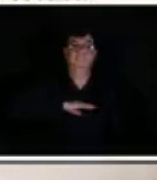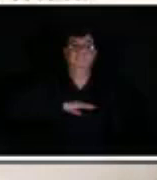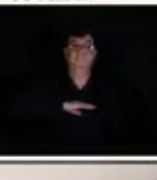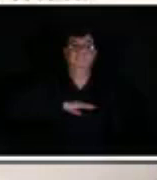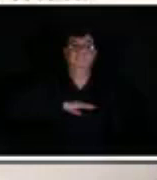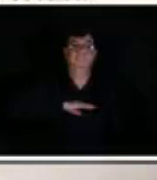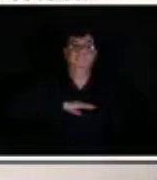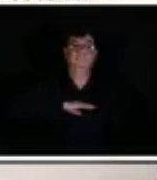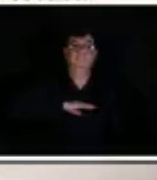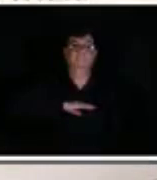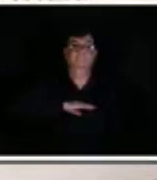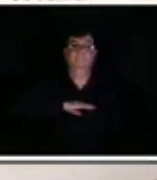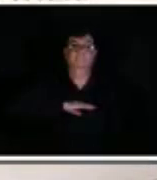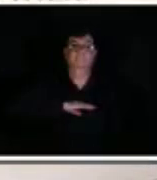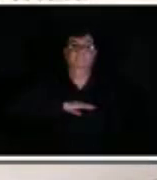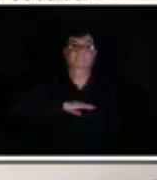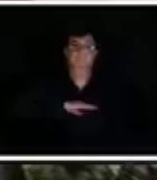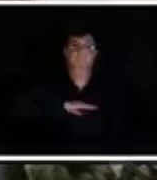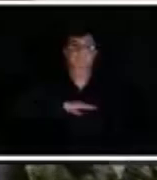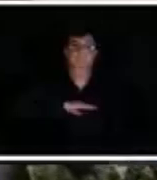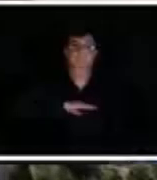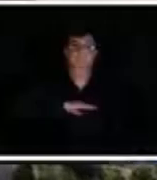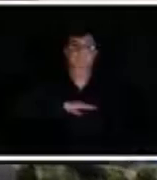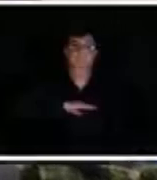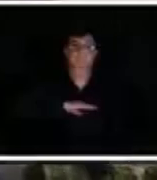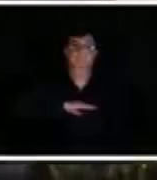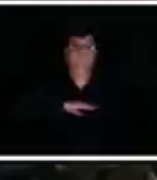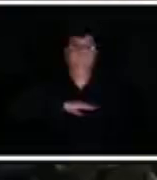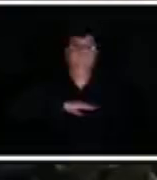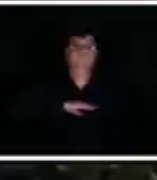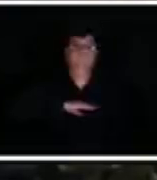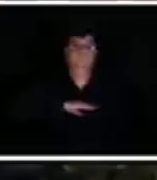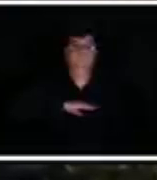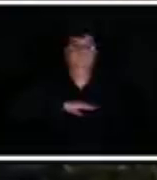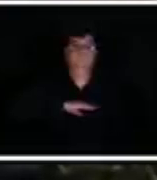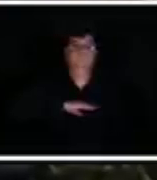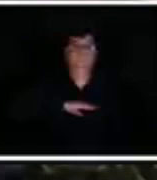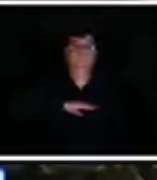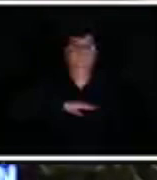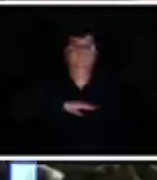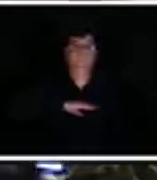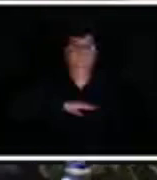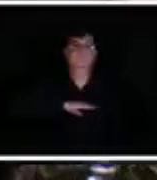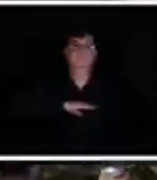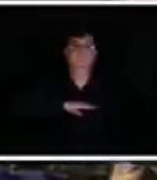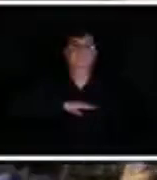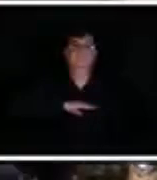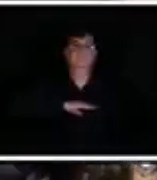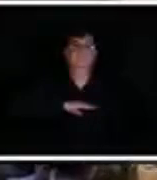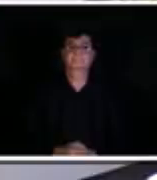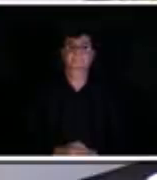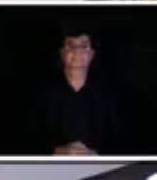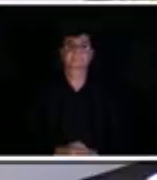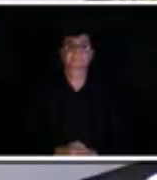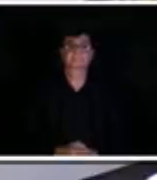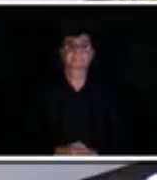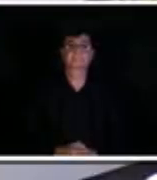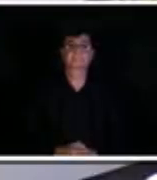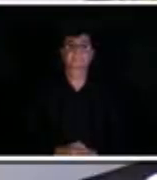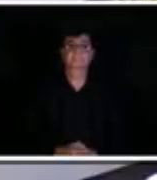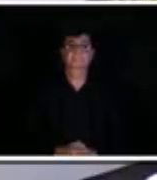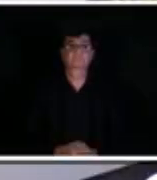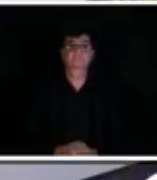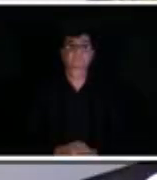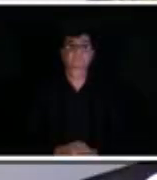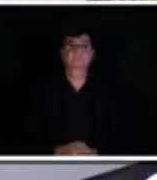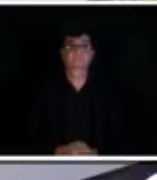actual en la transformación, impulsando una educación con visión social y de excelencia. La jefa del Ejecutivo Estatal asistió como invitada